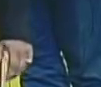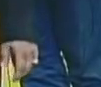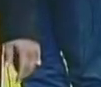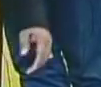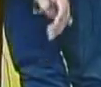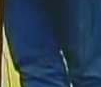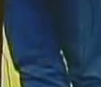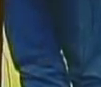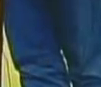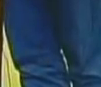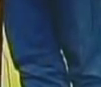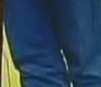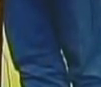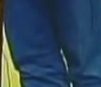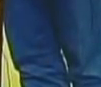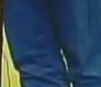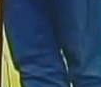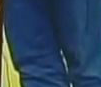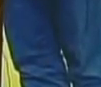1929.